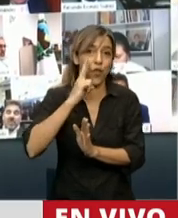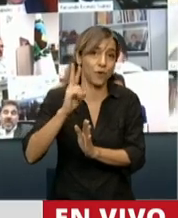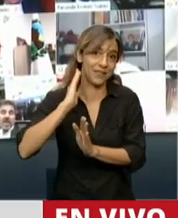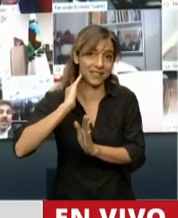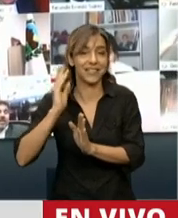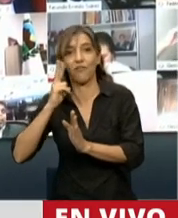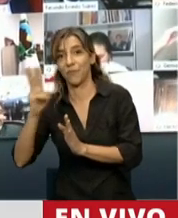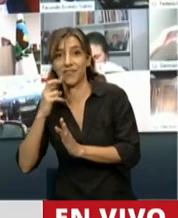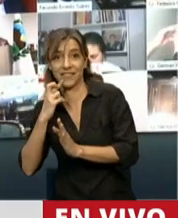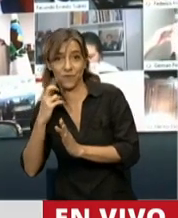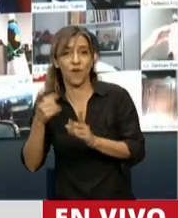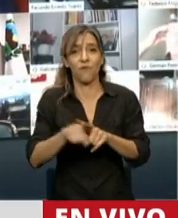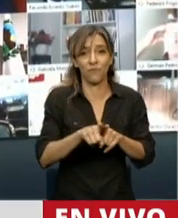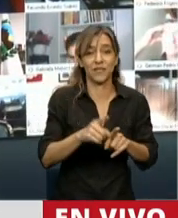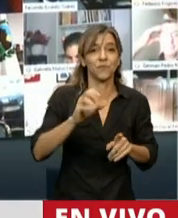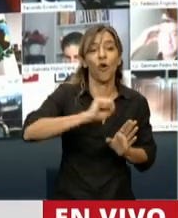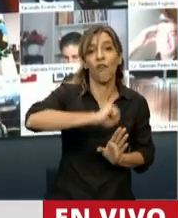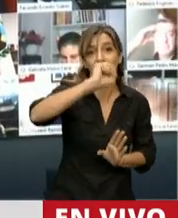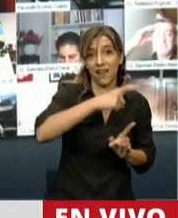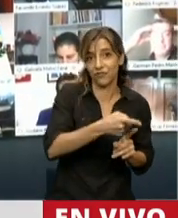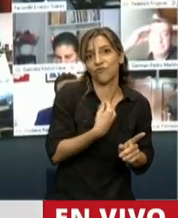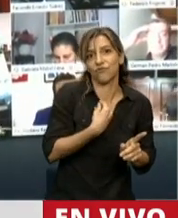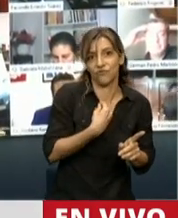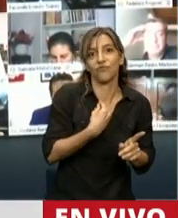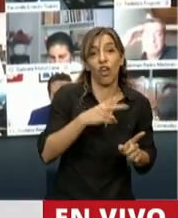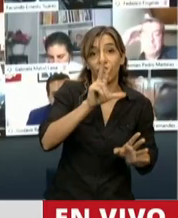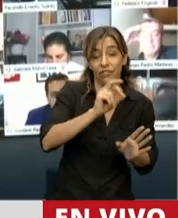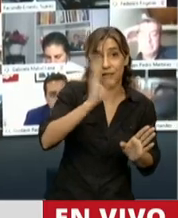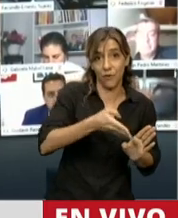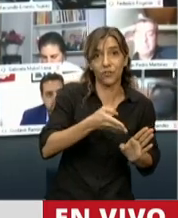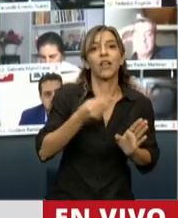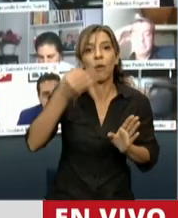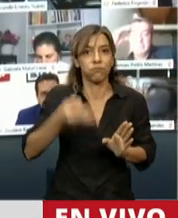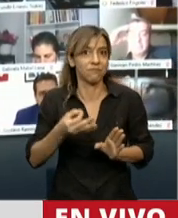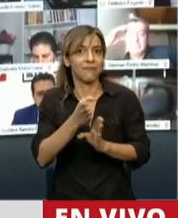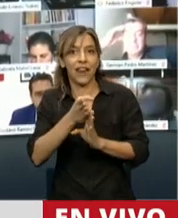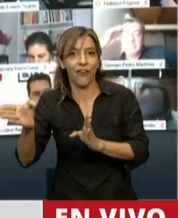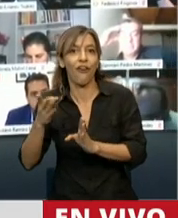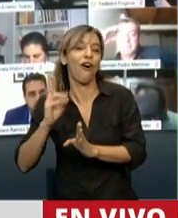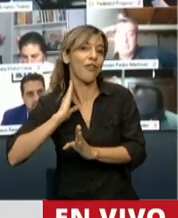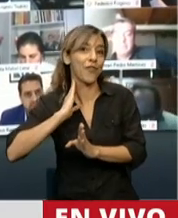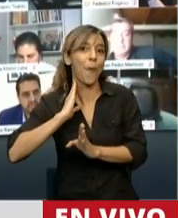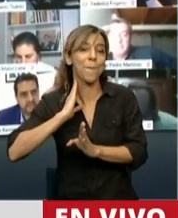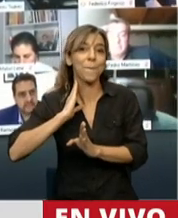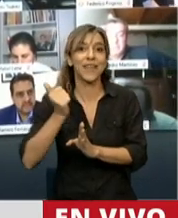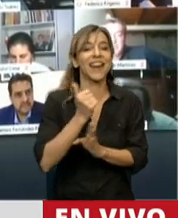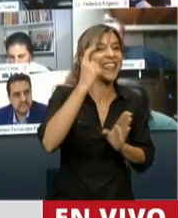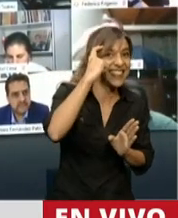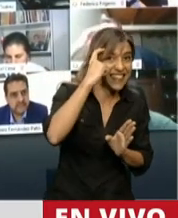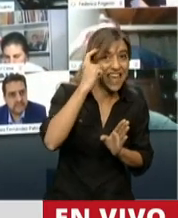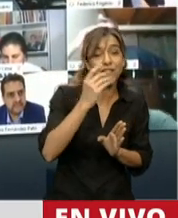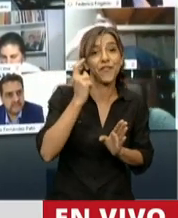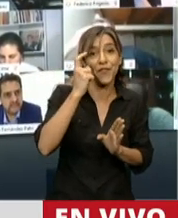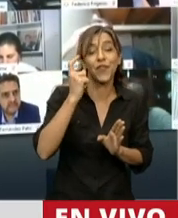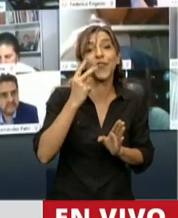promedio de los últimos 10 años, 30,8%, pero 26,3% entre el 2010 y el 2015,